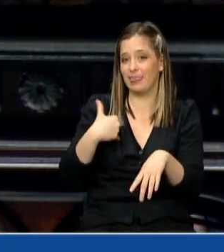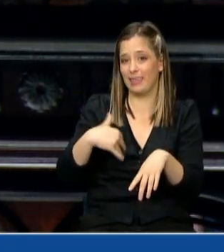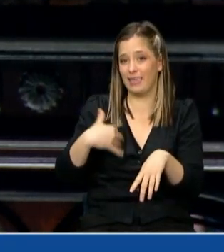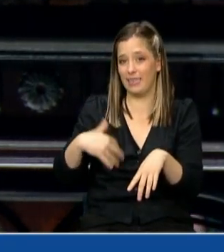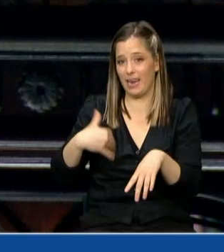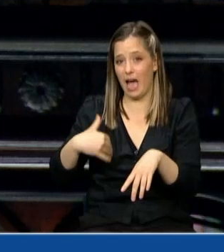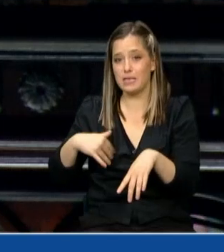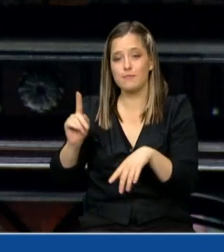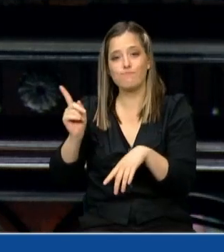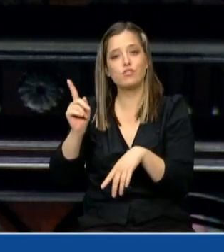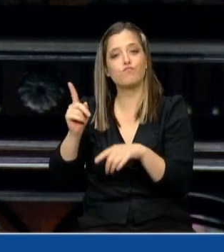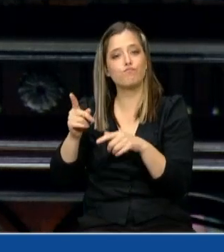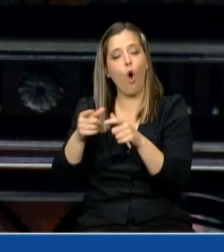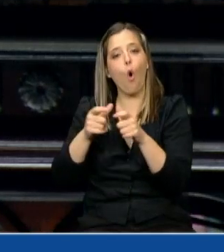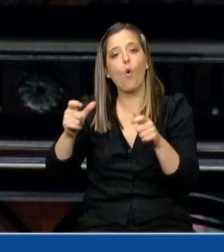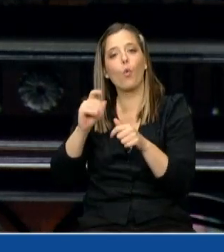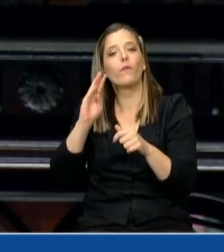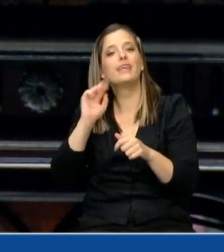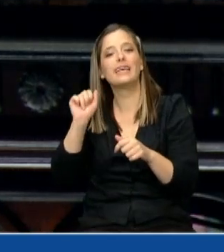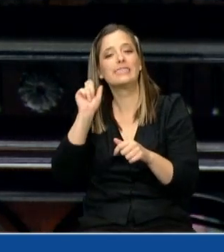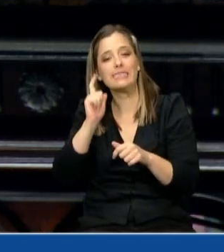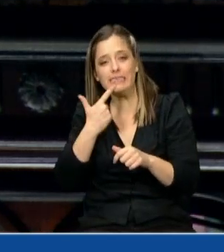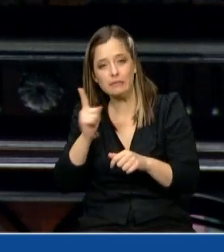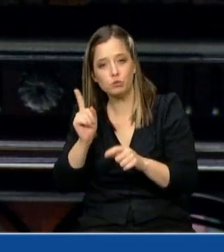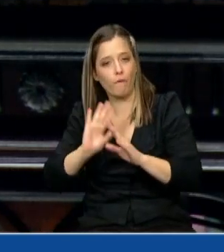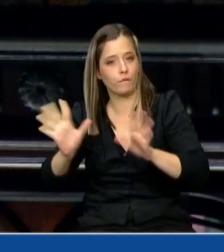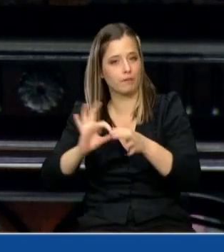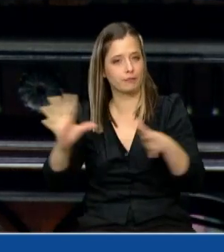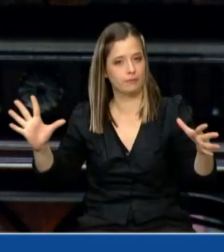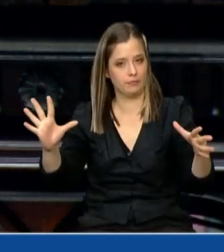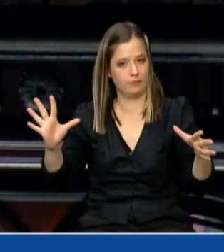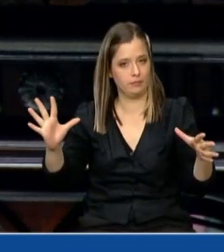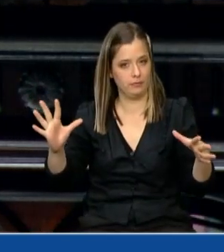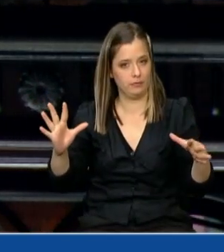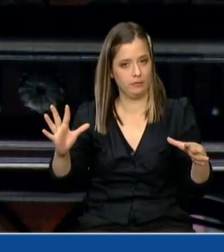de los BRICS a partir del 1 de enero del 2024.